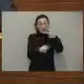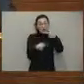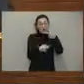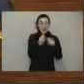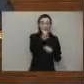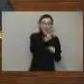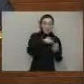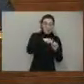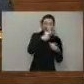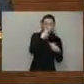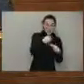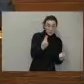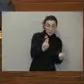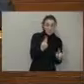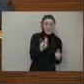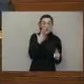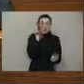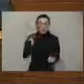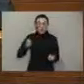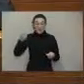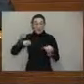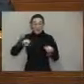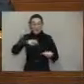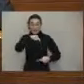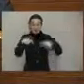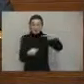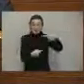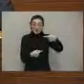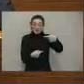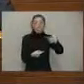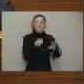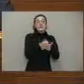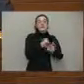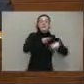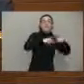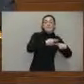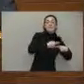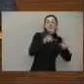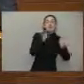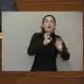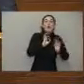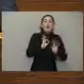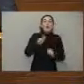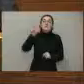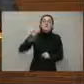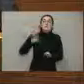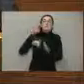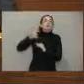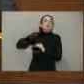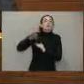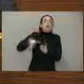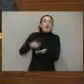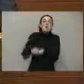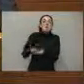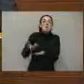precio de la plaza pública y lo que efectivamente estén abonado por sus familiares o bien quedando a cuenta de la persona usuaria hasta que se